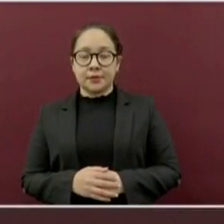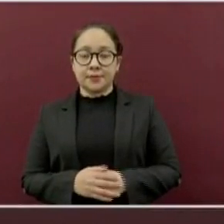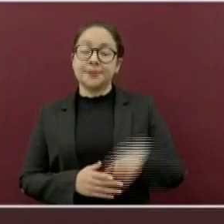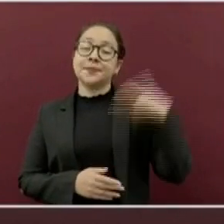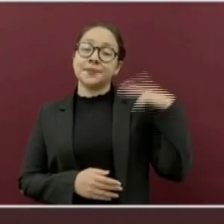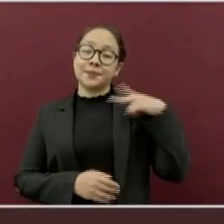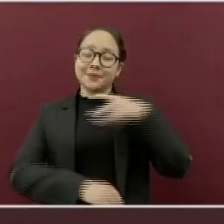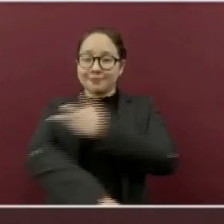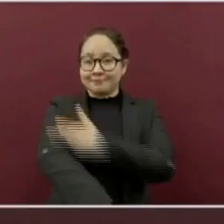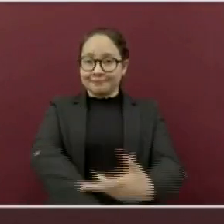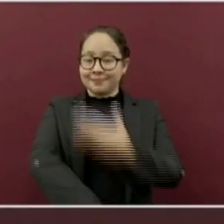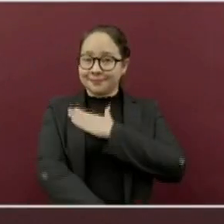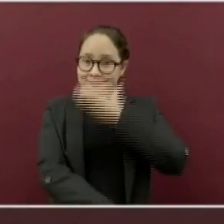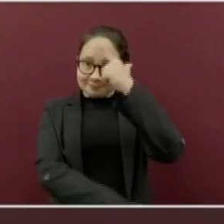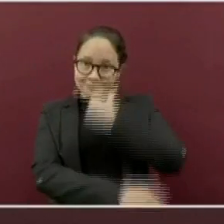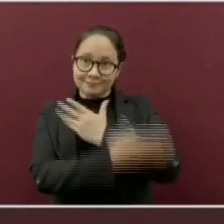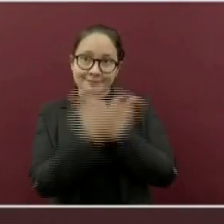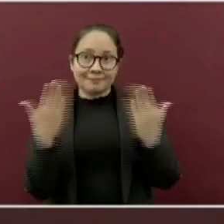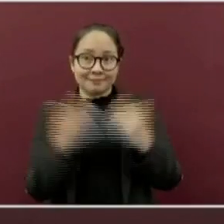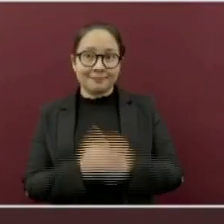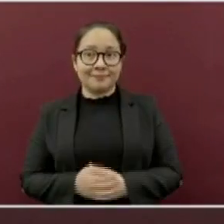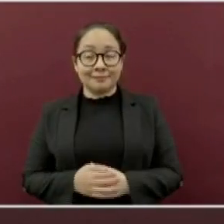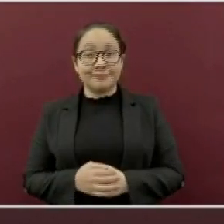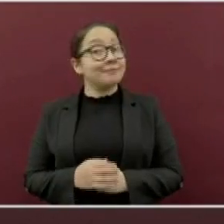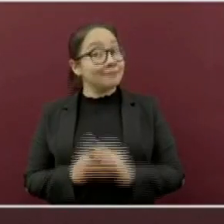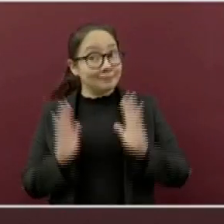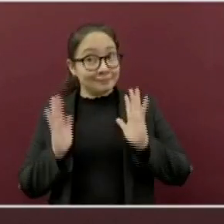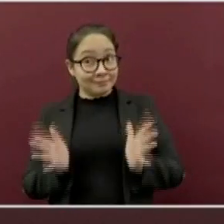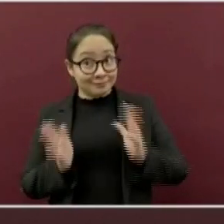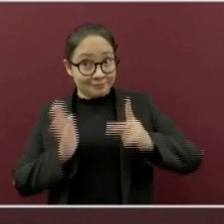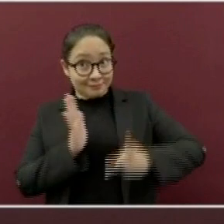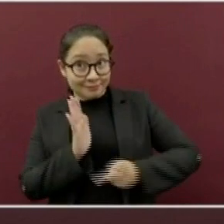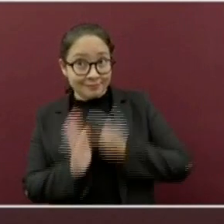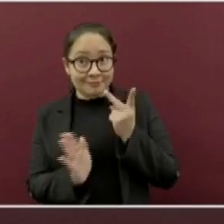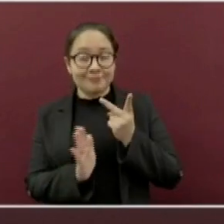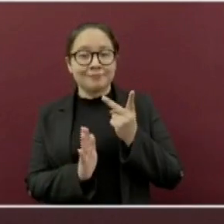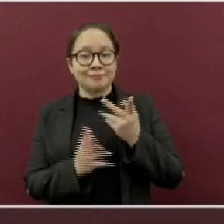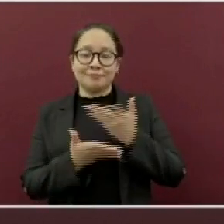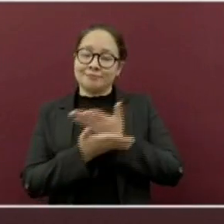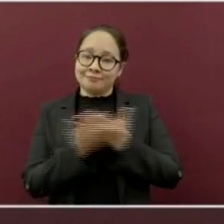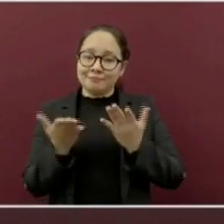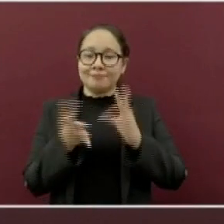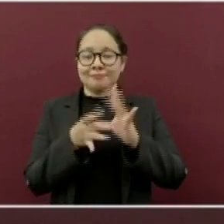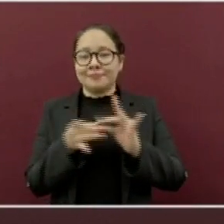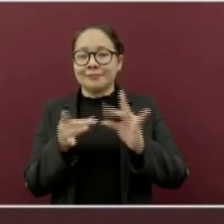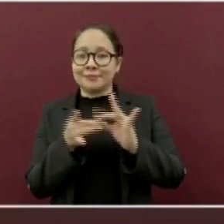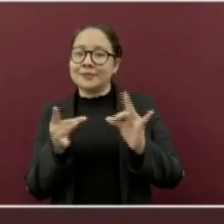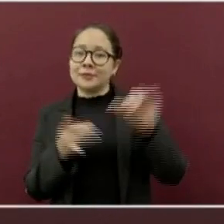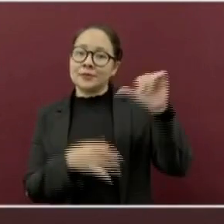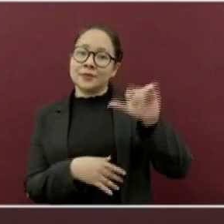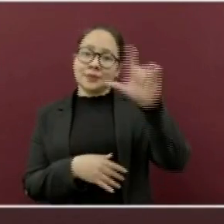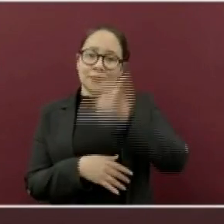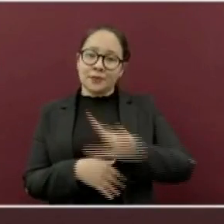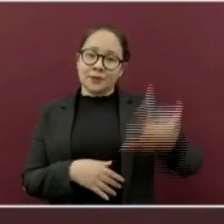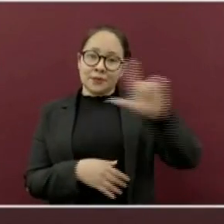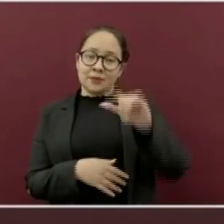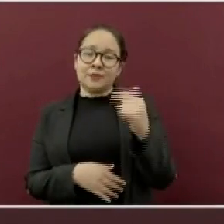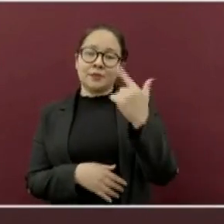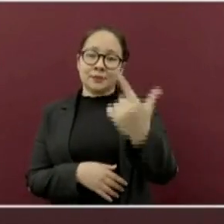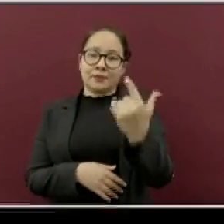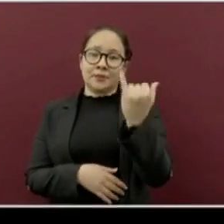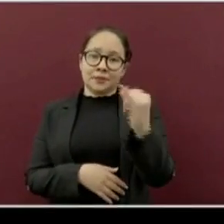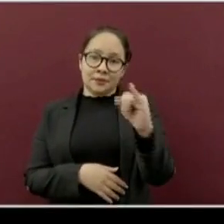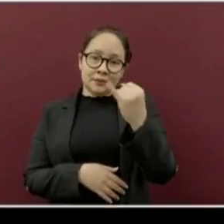Familia veracruzana, muy buenas noches. Ya estamos de nuevo con ustedes en este lunes 7 de junio